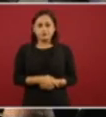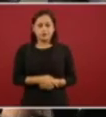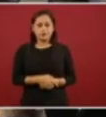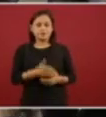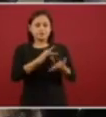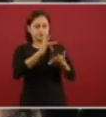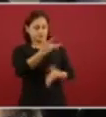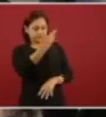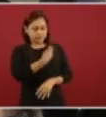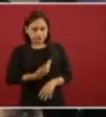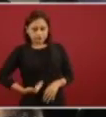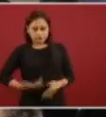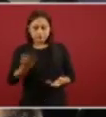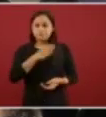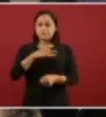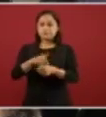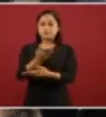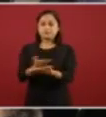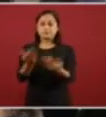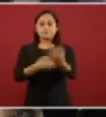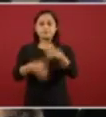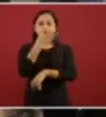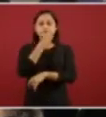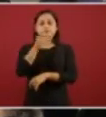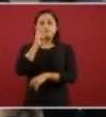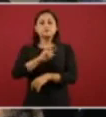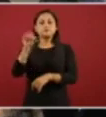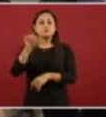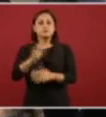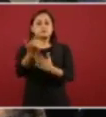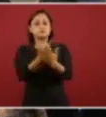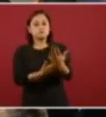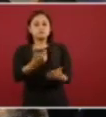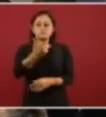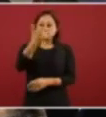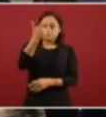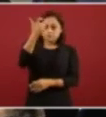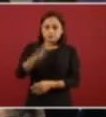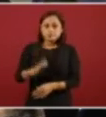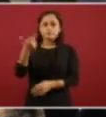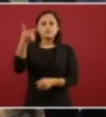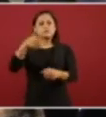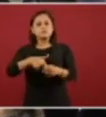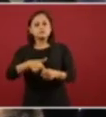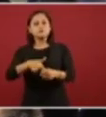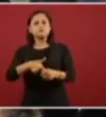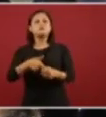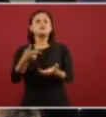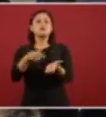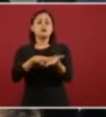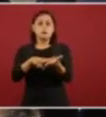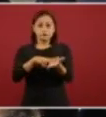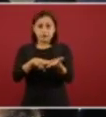Gracias, señor presidente. Muy buenos días a todas y a todos ustedes. ¿Quién es quién en el precio de la gasolina? En la gasolina regular,